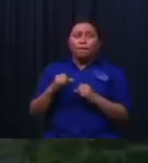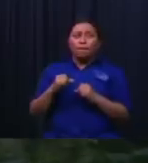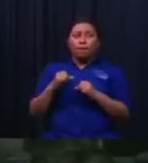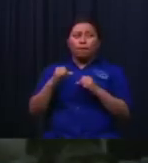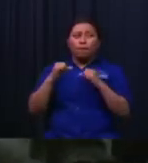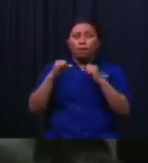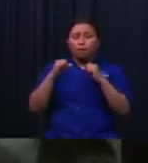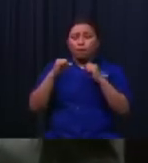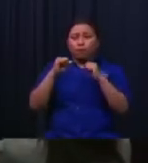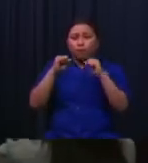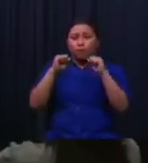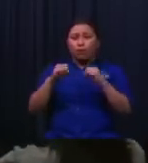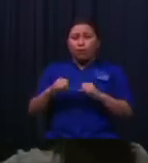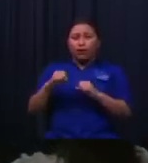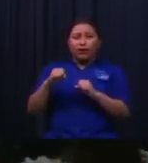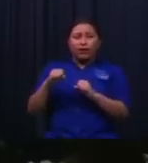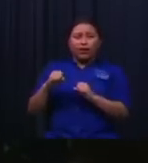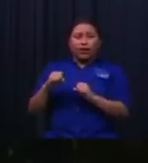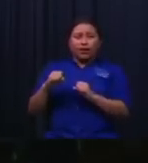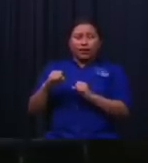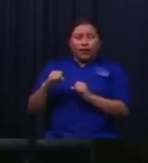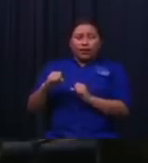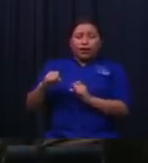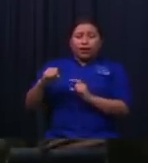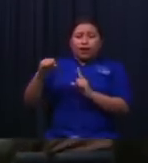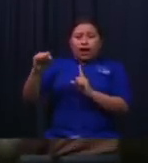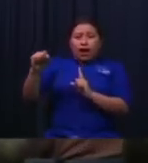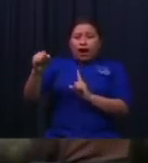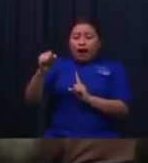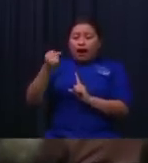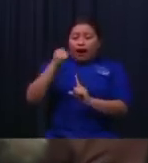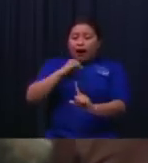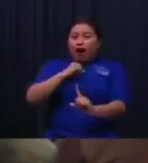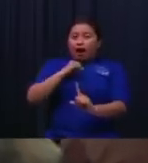Puede afectar el curso entero de nuestra existencia, dice.